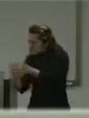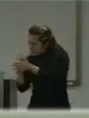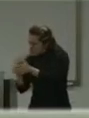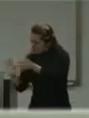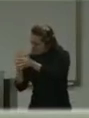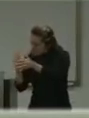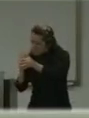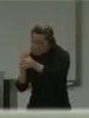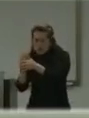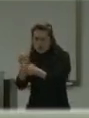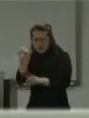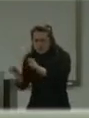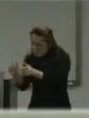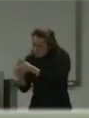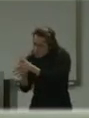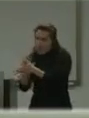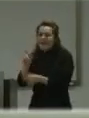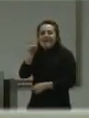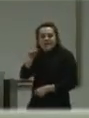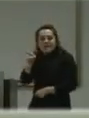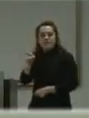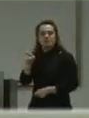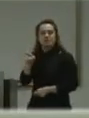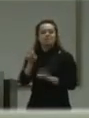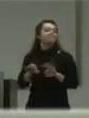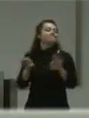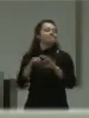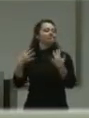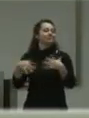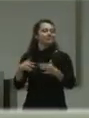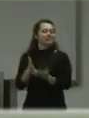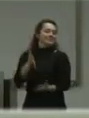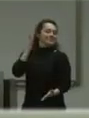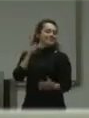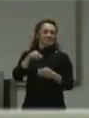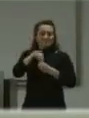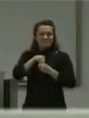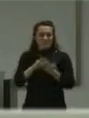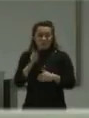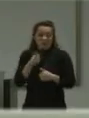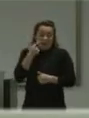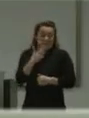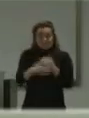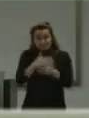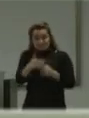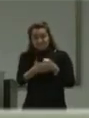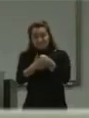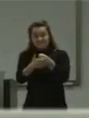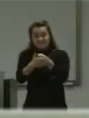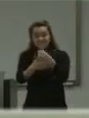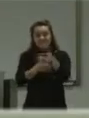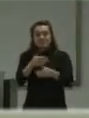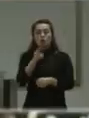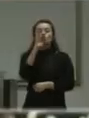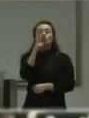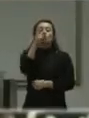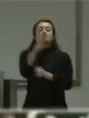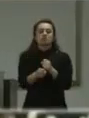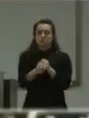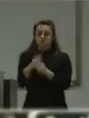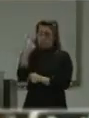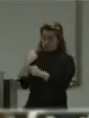las y de las mismas personas y Esa es la la gran riqueza del proyecto y bueno vamos a ver cómo nos va en estos dos años pues